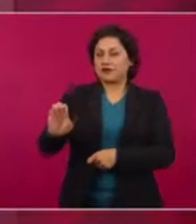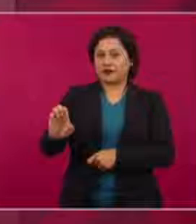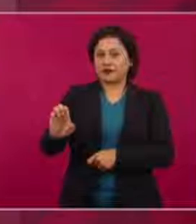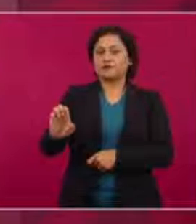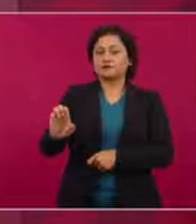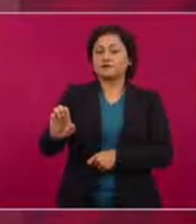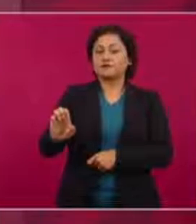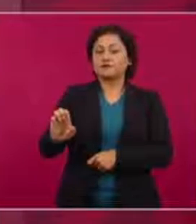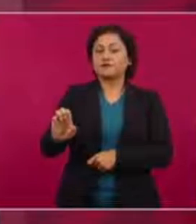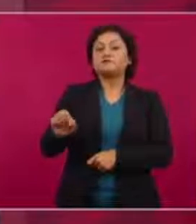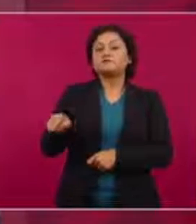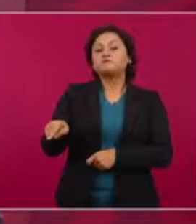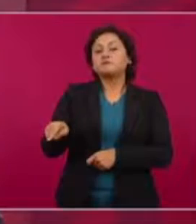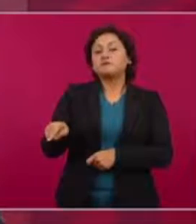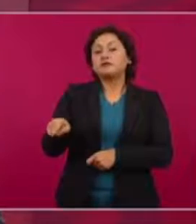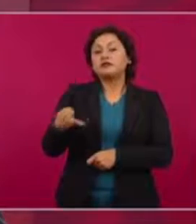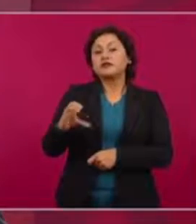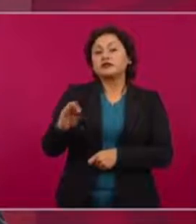La comisión les ofreció